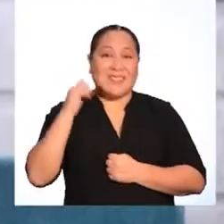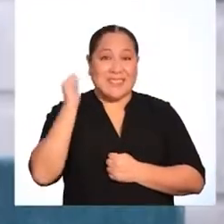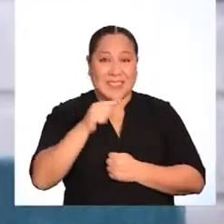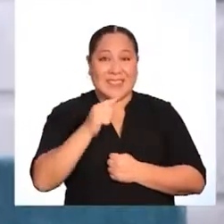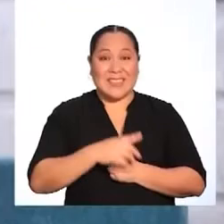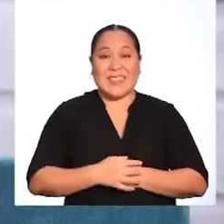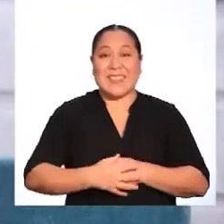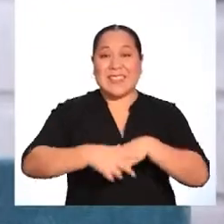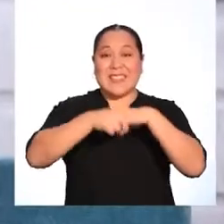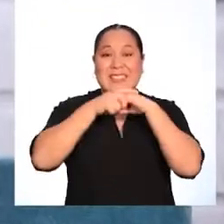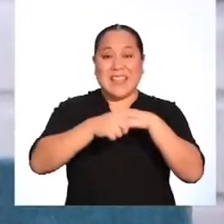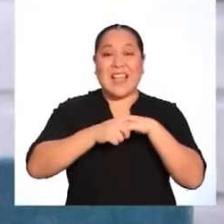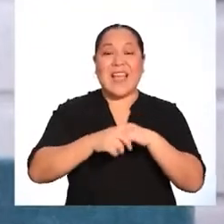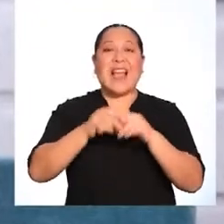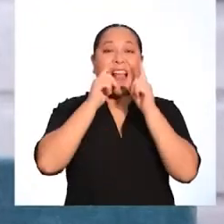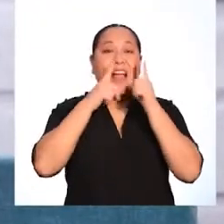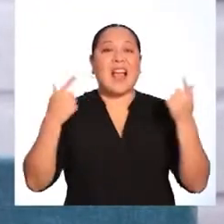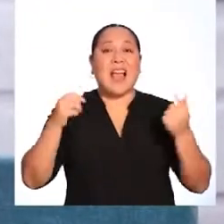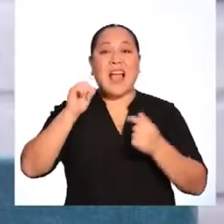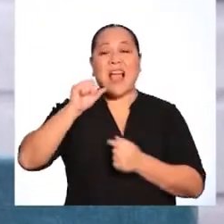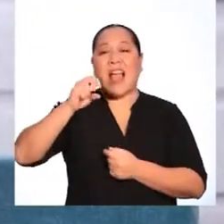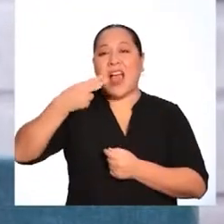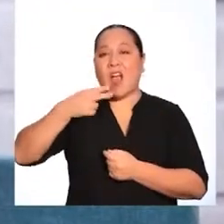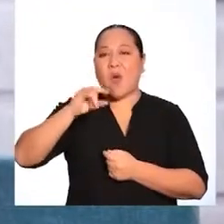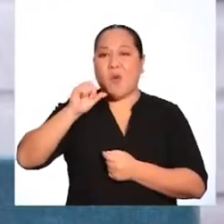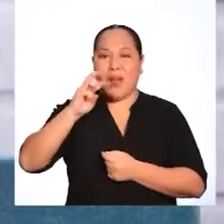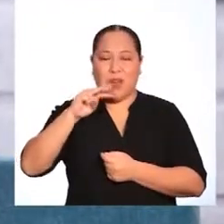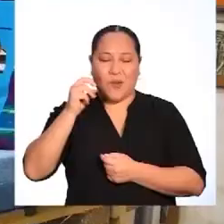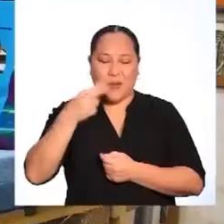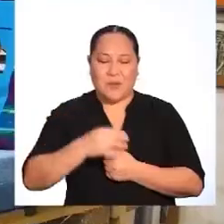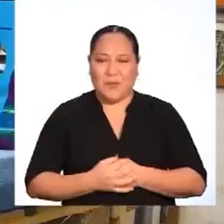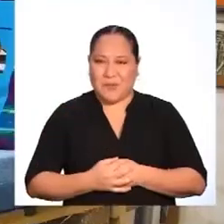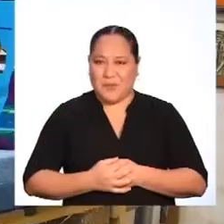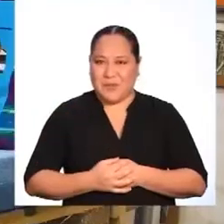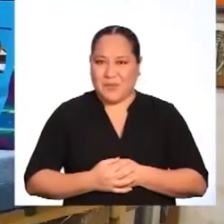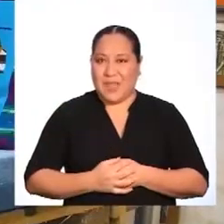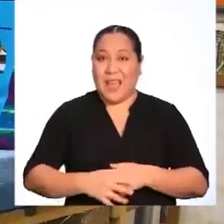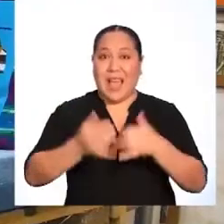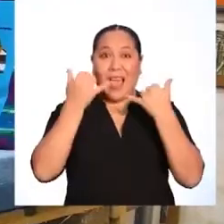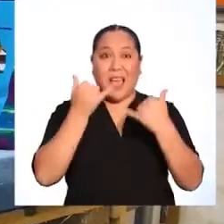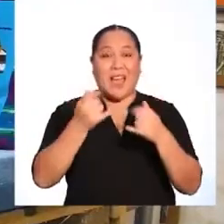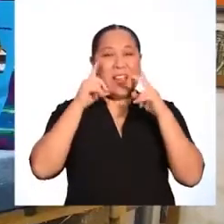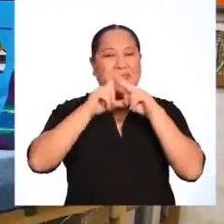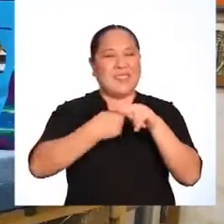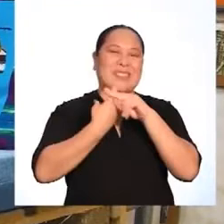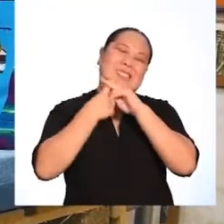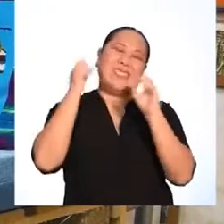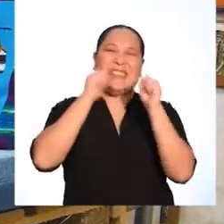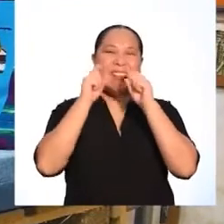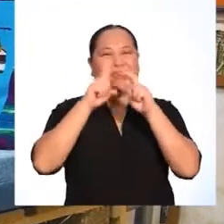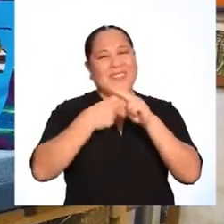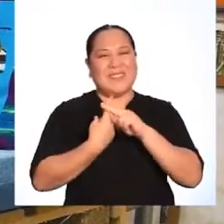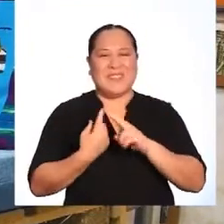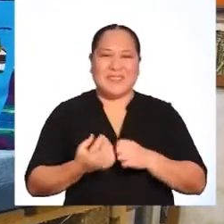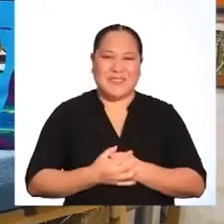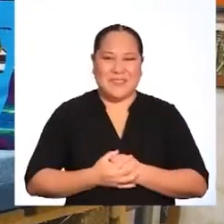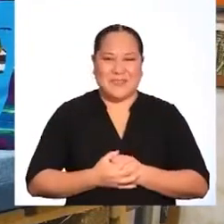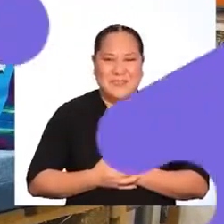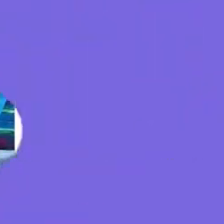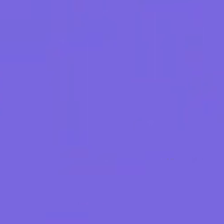y así saludamos en la lengua awajún y ahora empecemos de